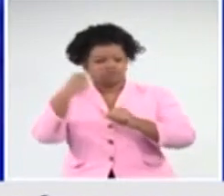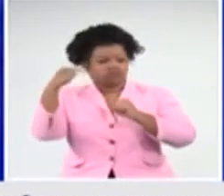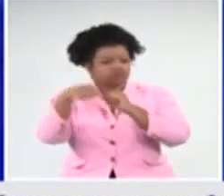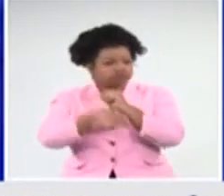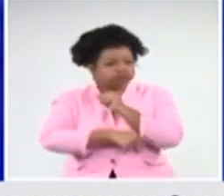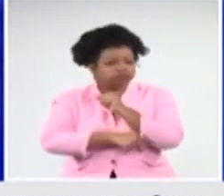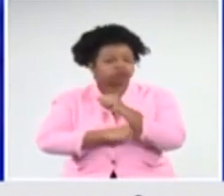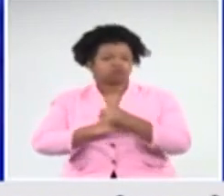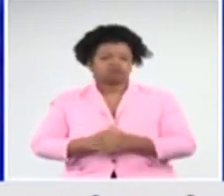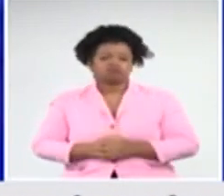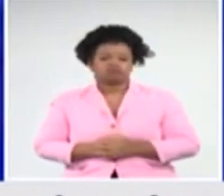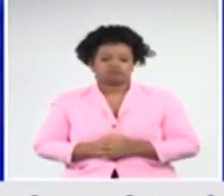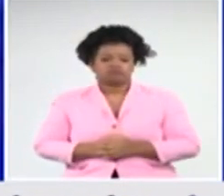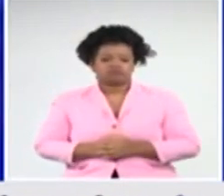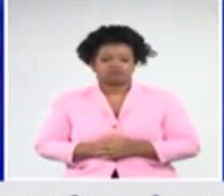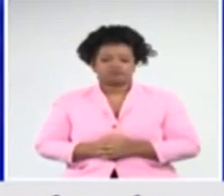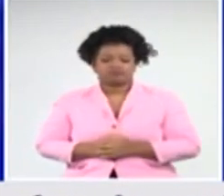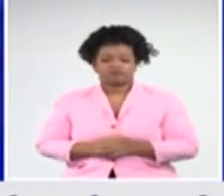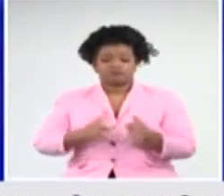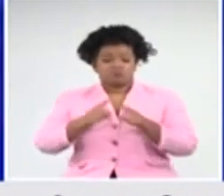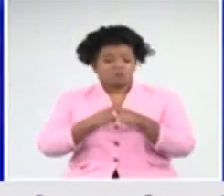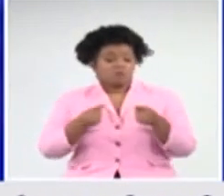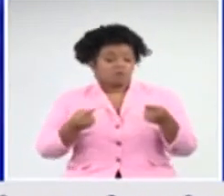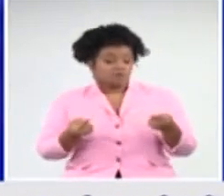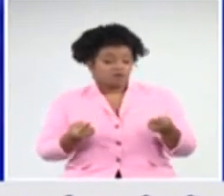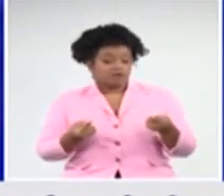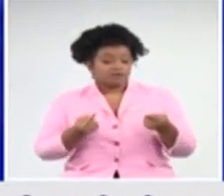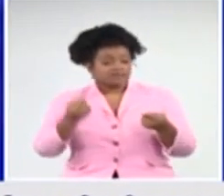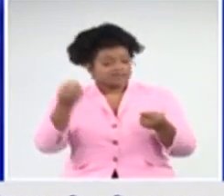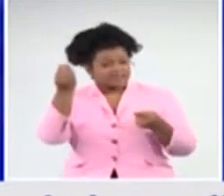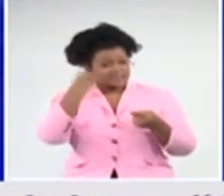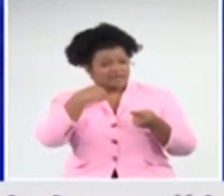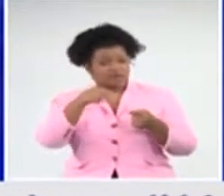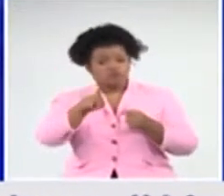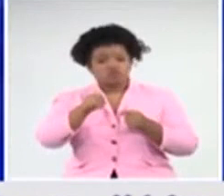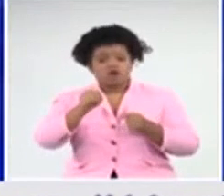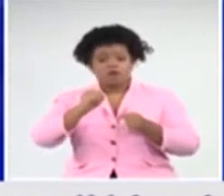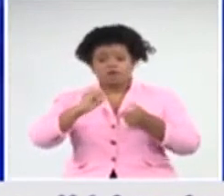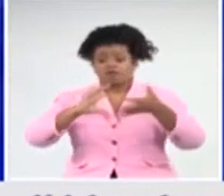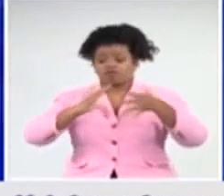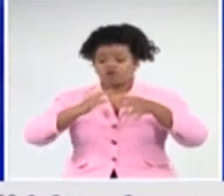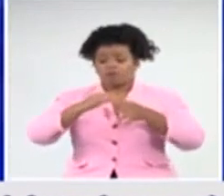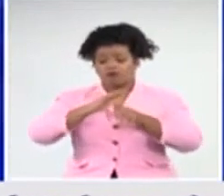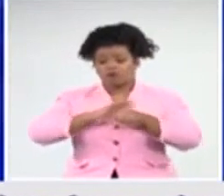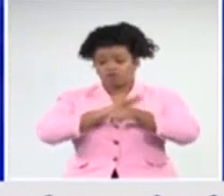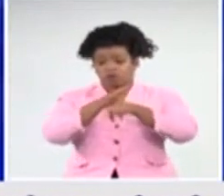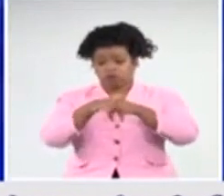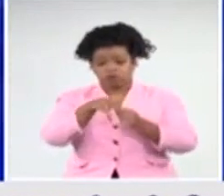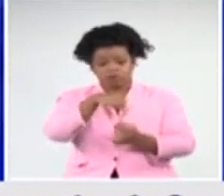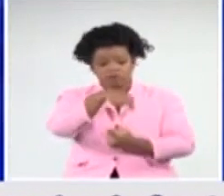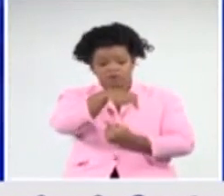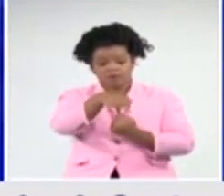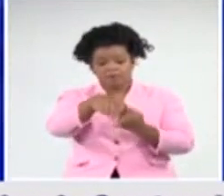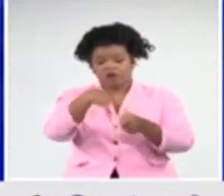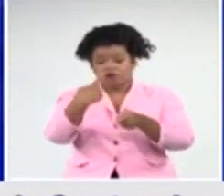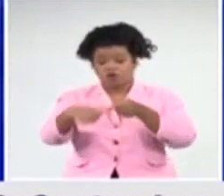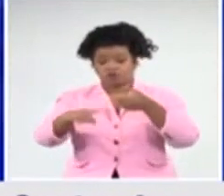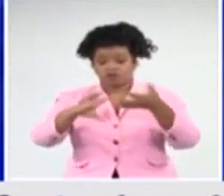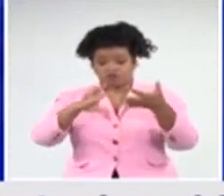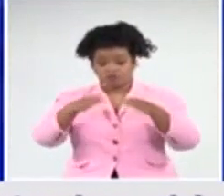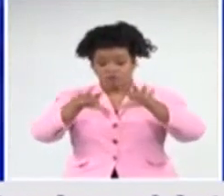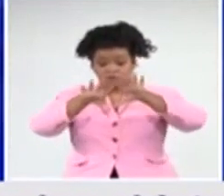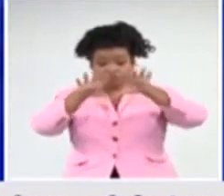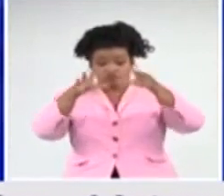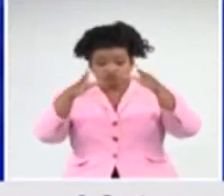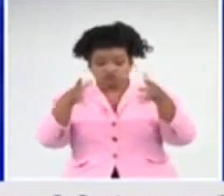hay que, teniendo en cuenta estas nuevas variantes que están en el mundo y Cuba